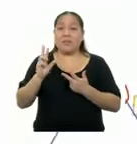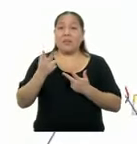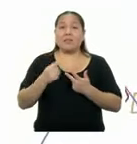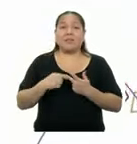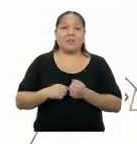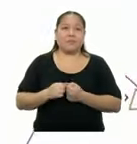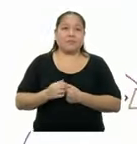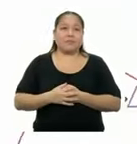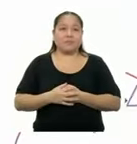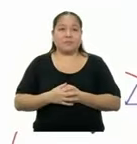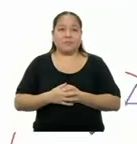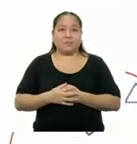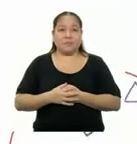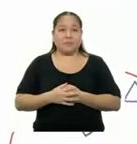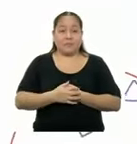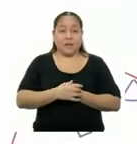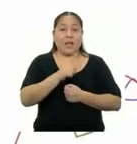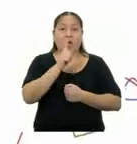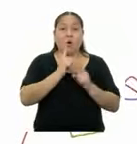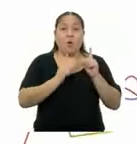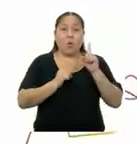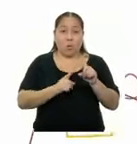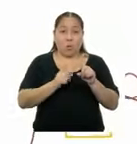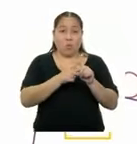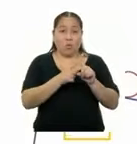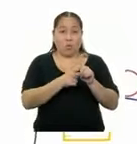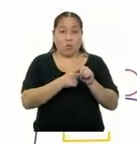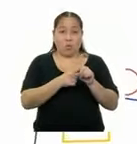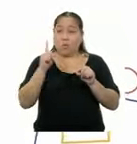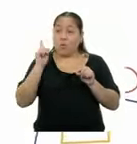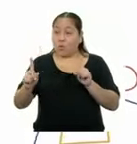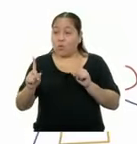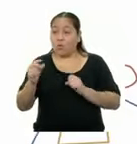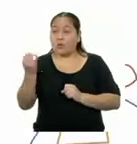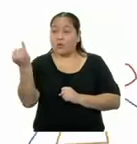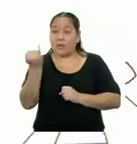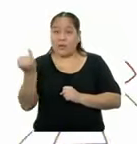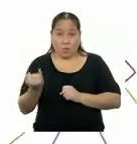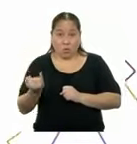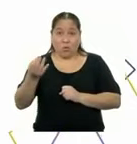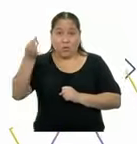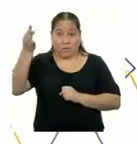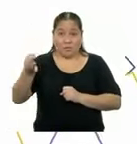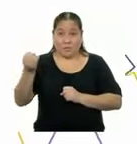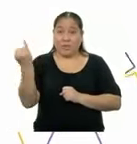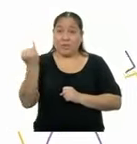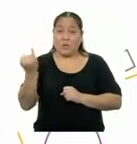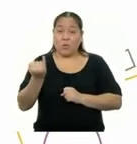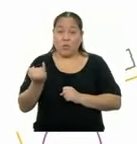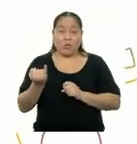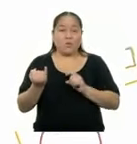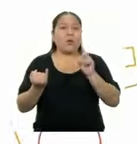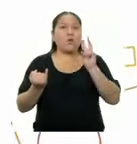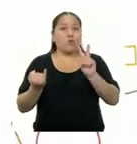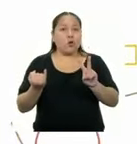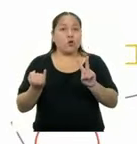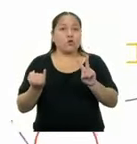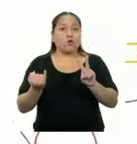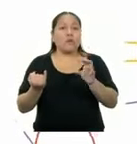tenemos que 1 es la unidad en el dibujo, 2 es la unidad del objeto real.